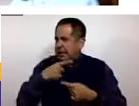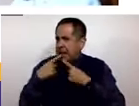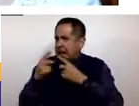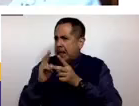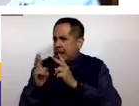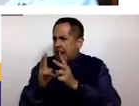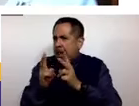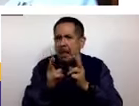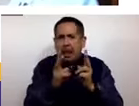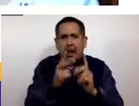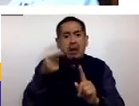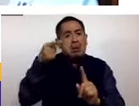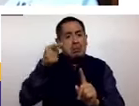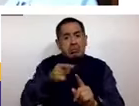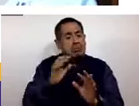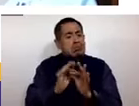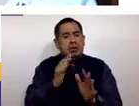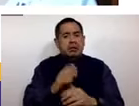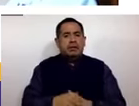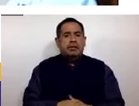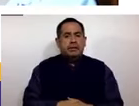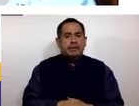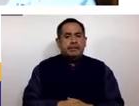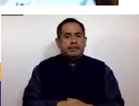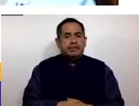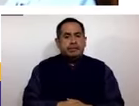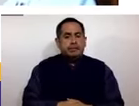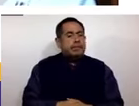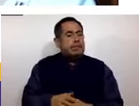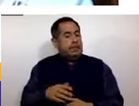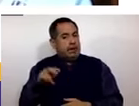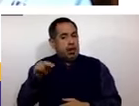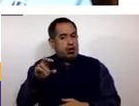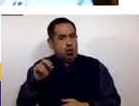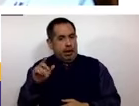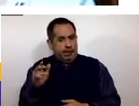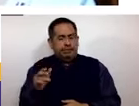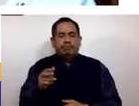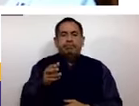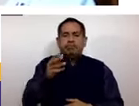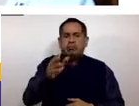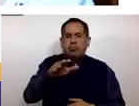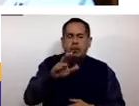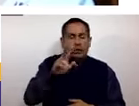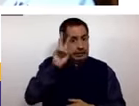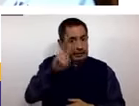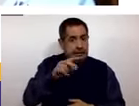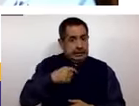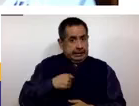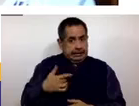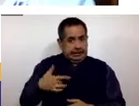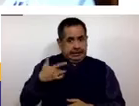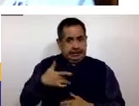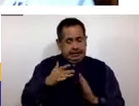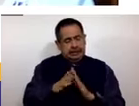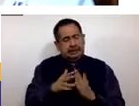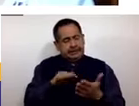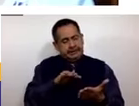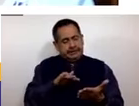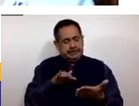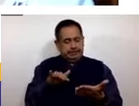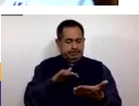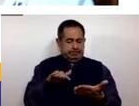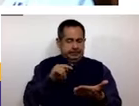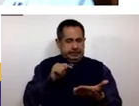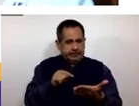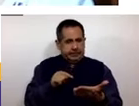mucho. Yo te voy a decir que personalmente la sensación que me dejó tu libro